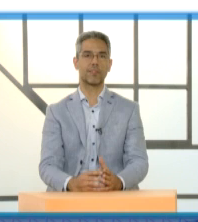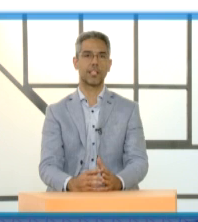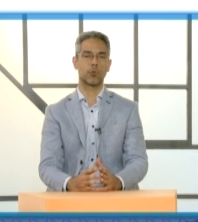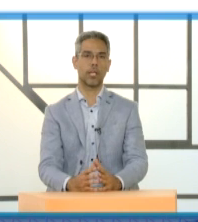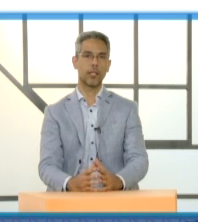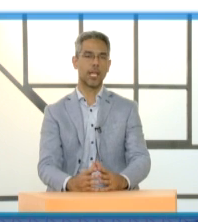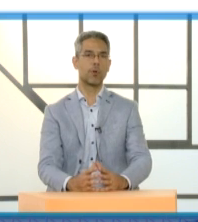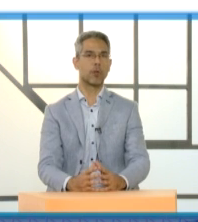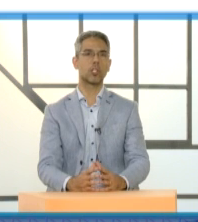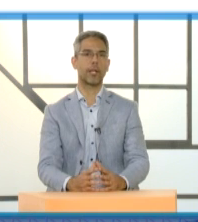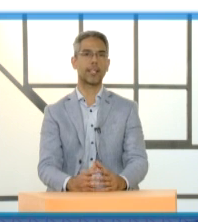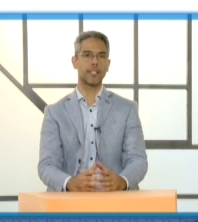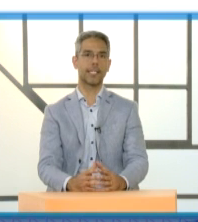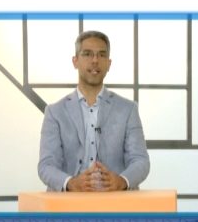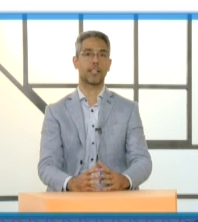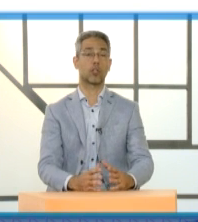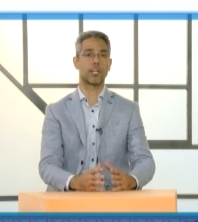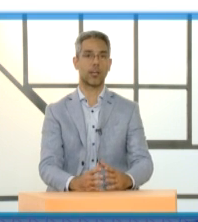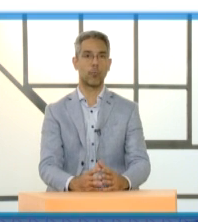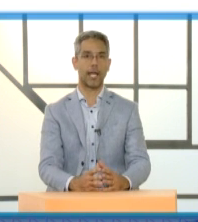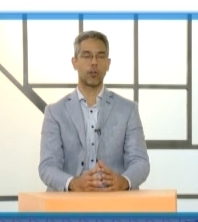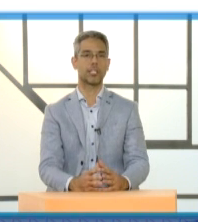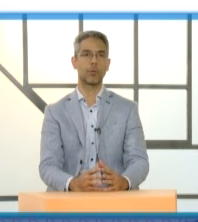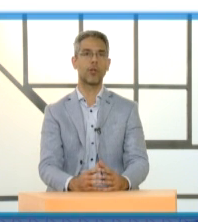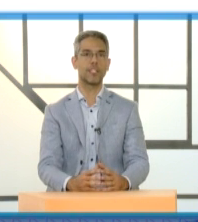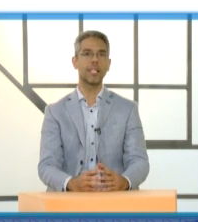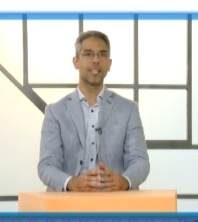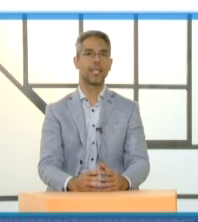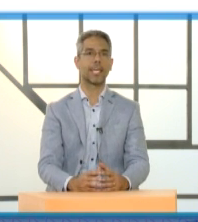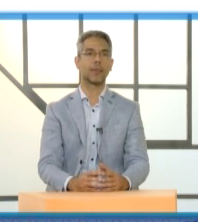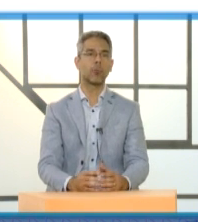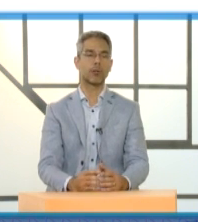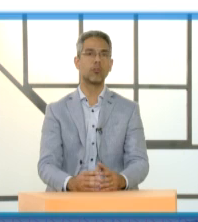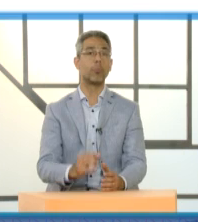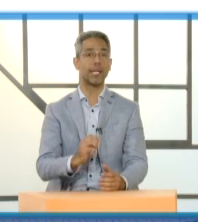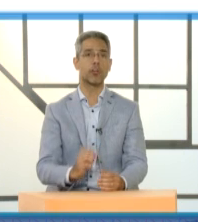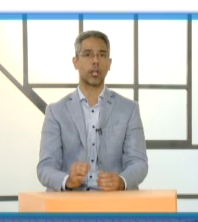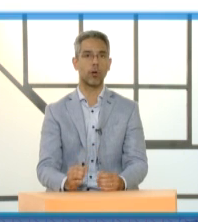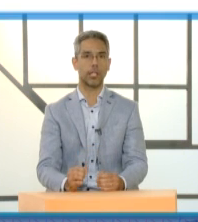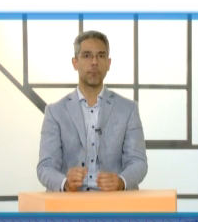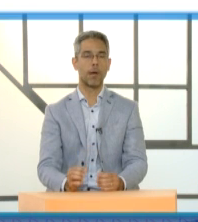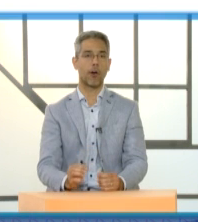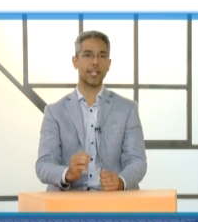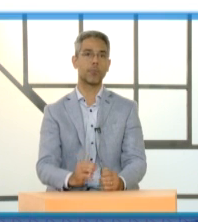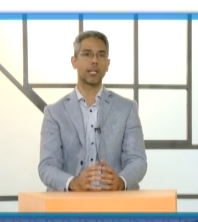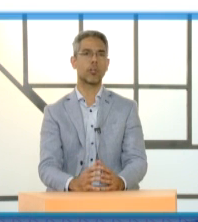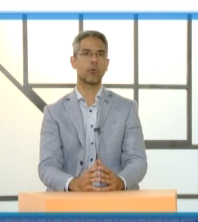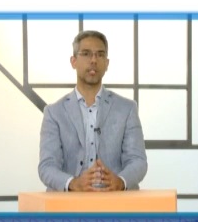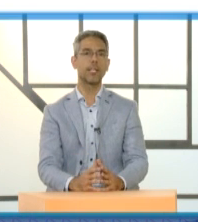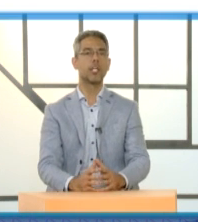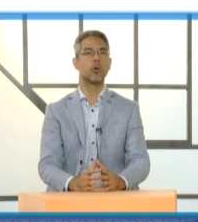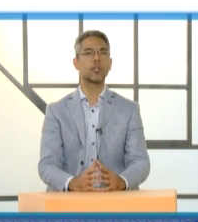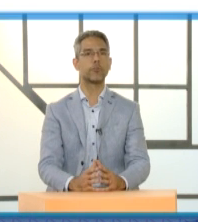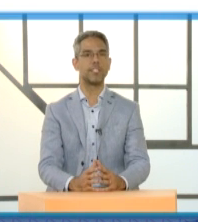otros empiezan a surgir. Es muy pronto para decir que el sector se ha recuperado. Lo que sí podemos decir es que estamos observando un pequeño rebote. Ahora, este pequeño